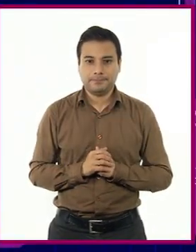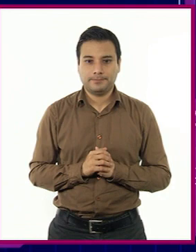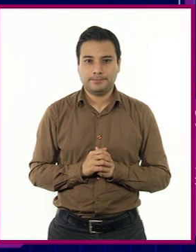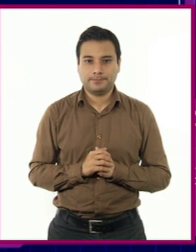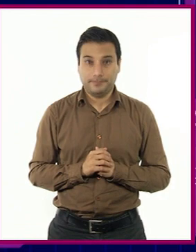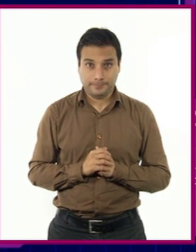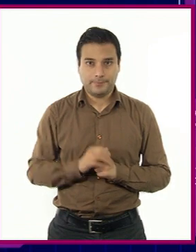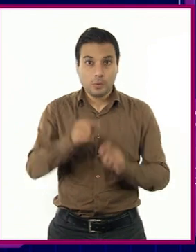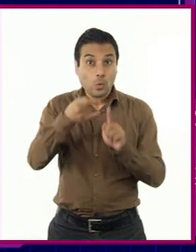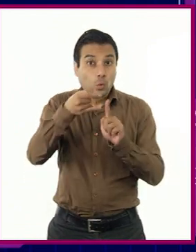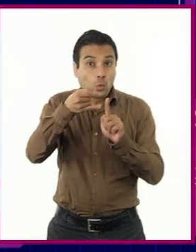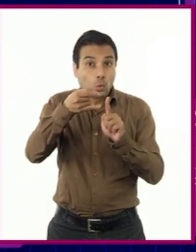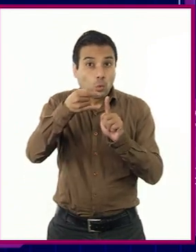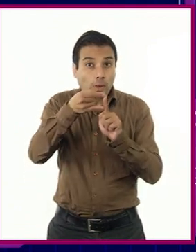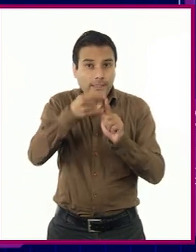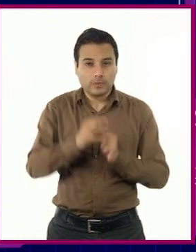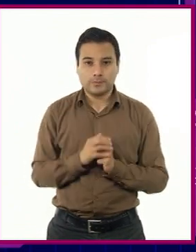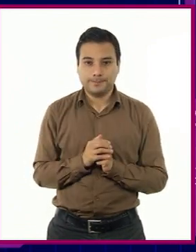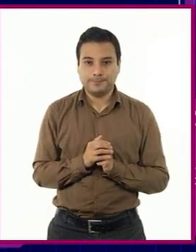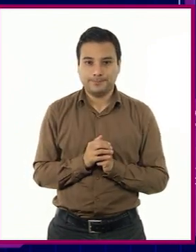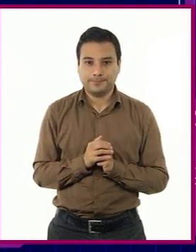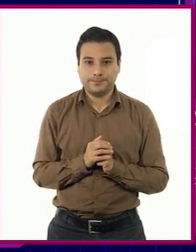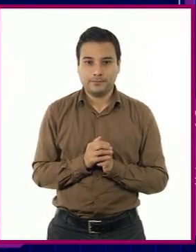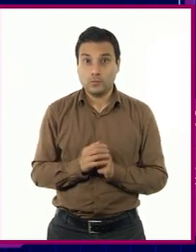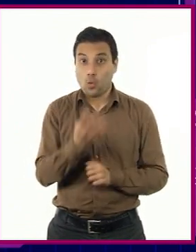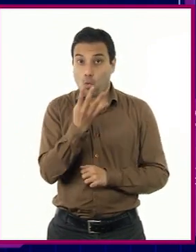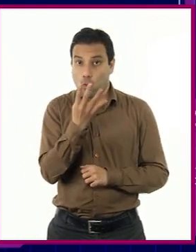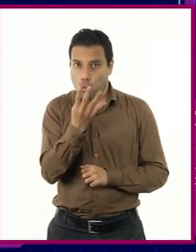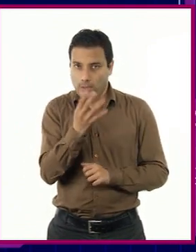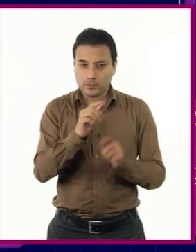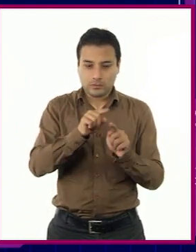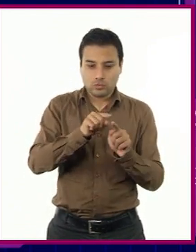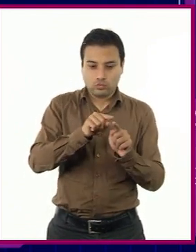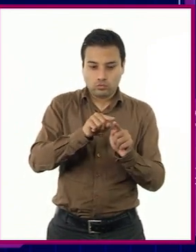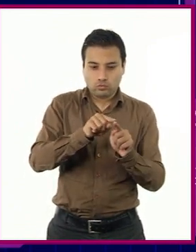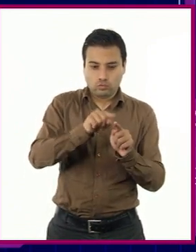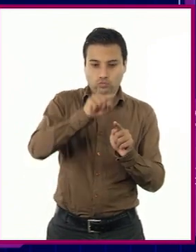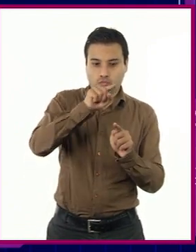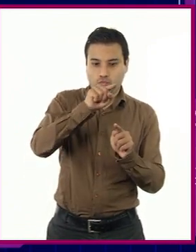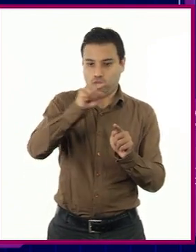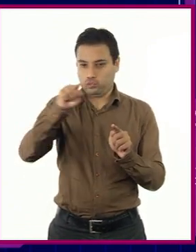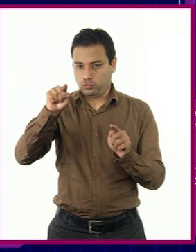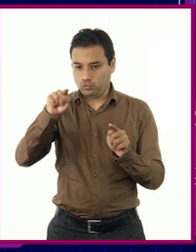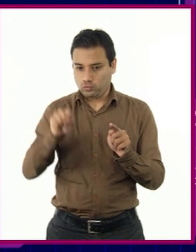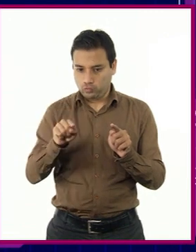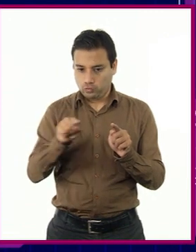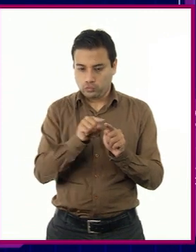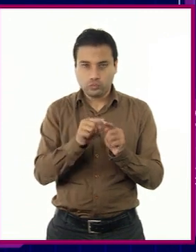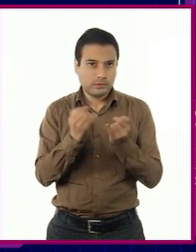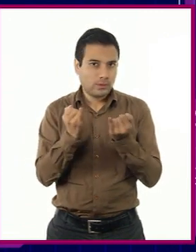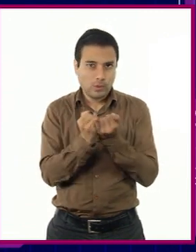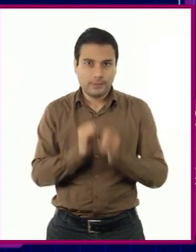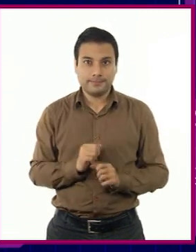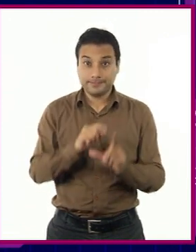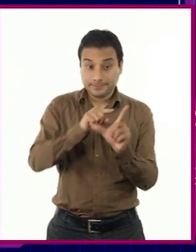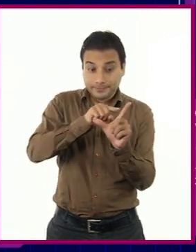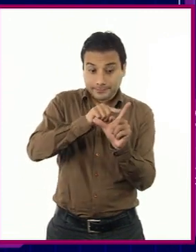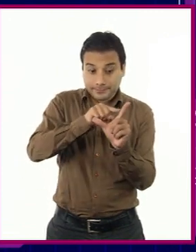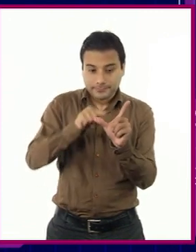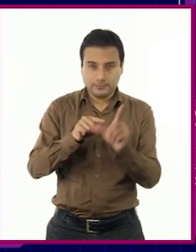Cuadrado. Tiene sus 4 lados iguales. Sus ángulos interiores son rectos, es decir, miden 90